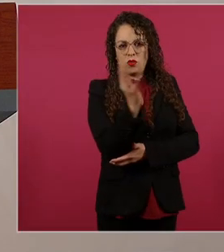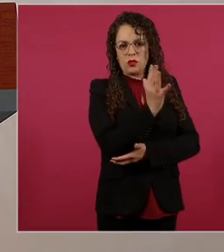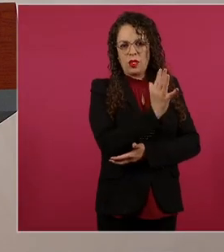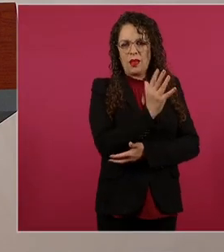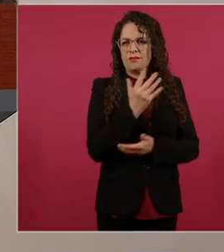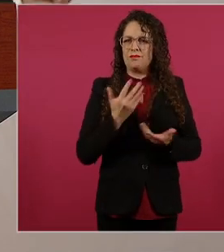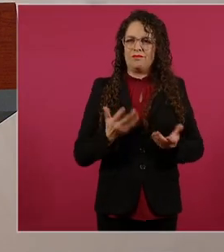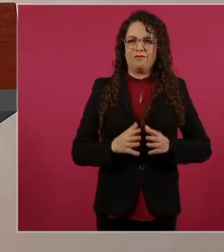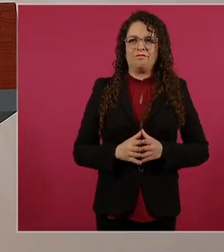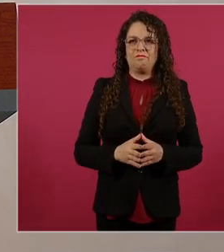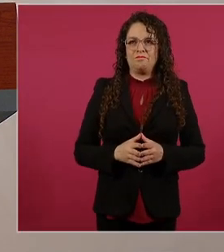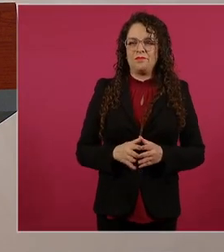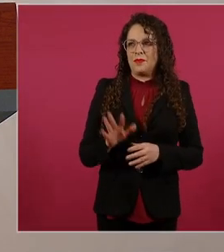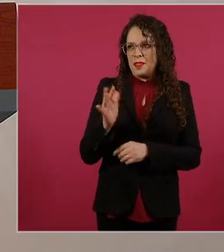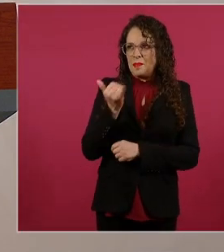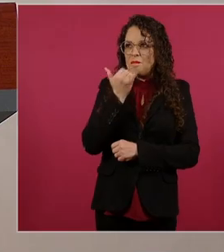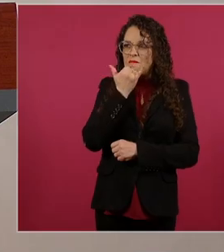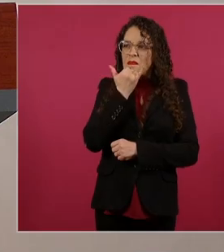pues de ellos